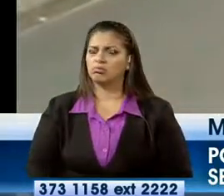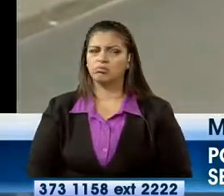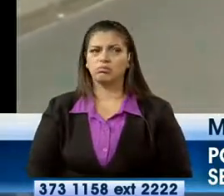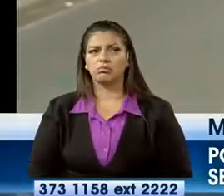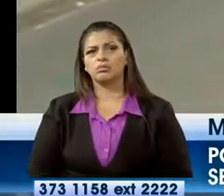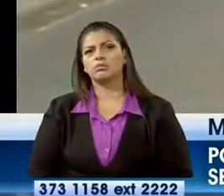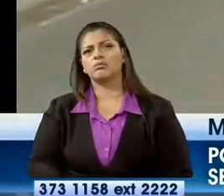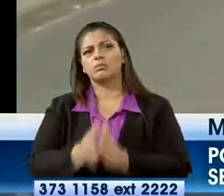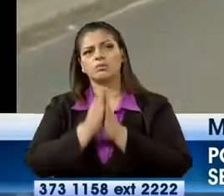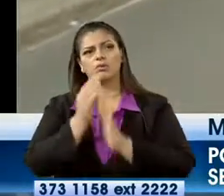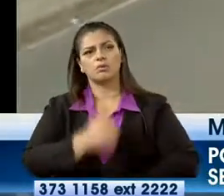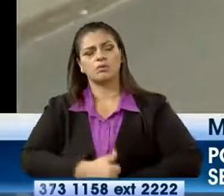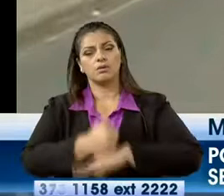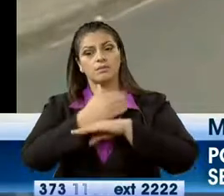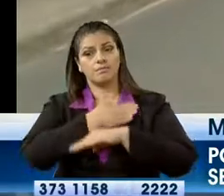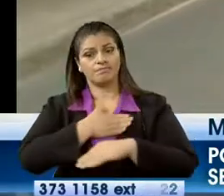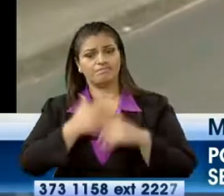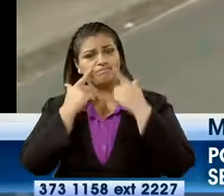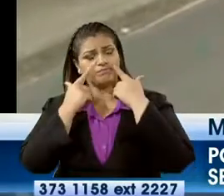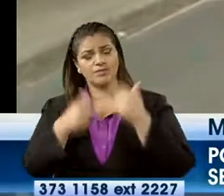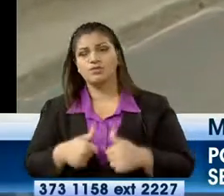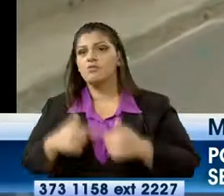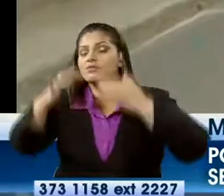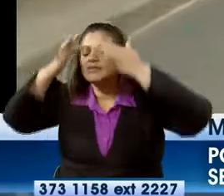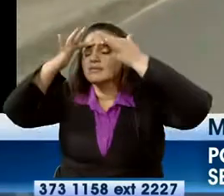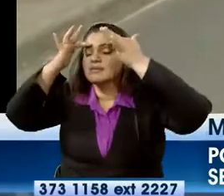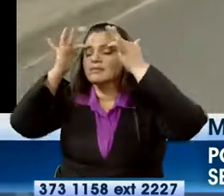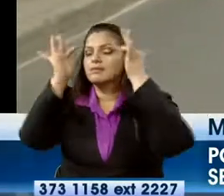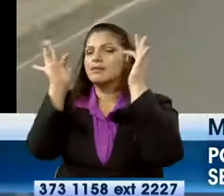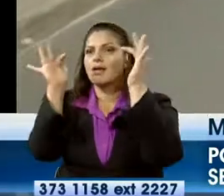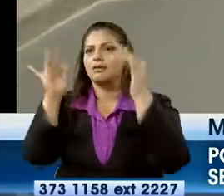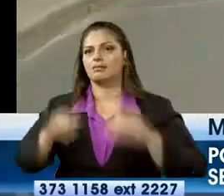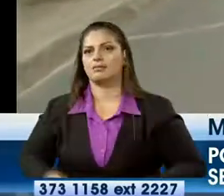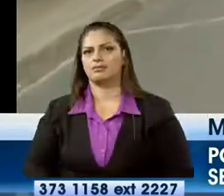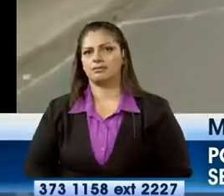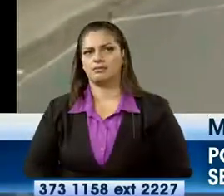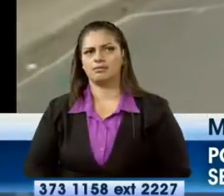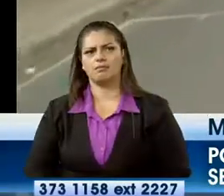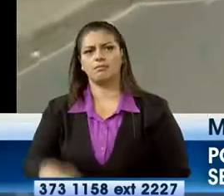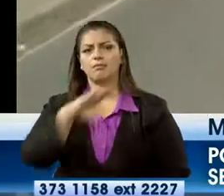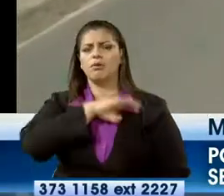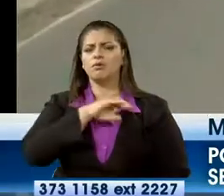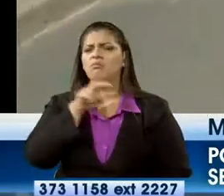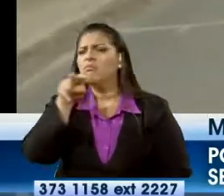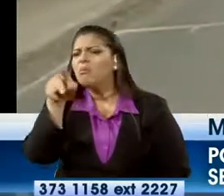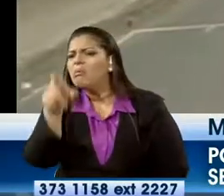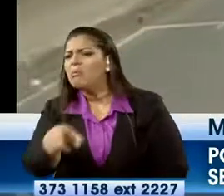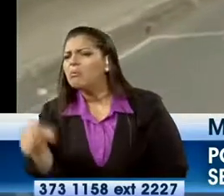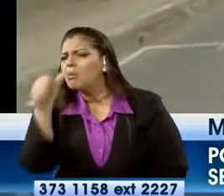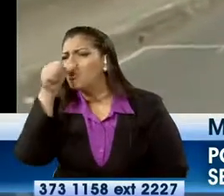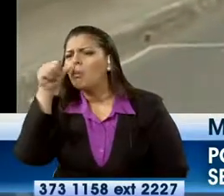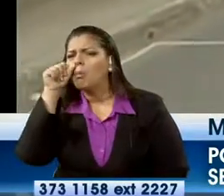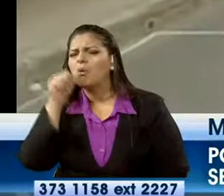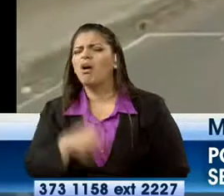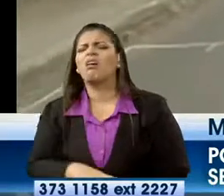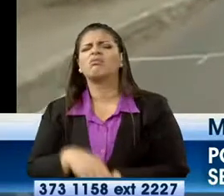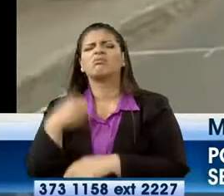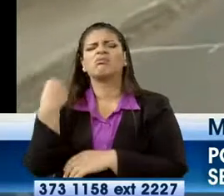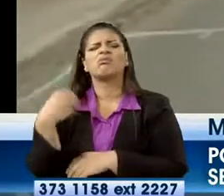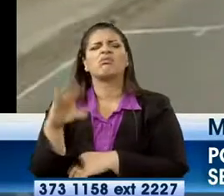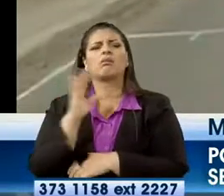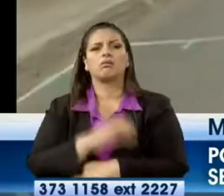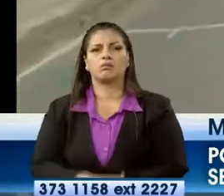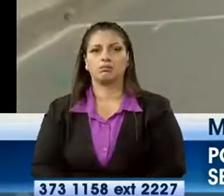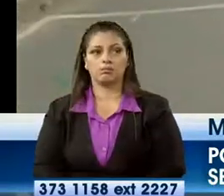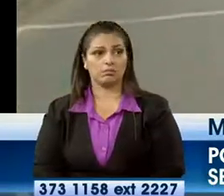esto ya no se soporta, ya estoy harta de esta gente. Viene la policía, vienen y no les hacen nada. Cogen y como que si no fuera esto, ¿qué? ¿No?